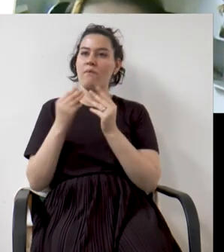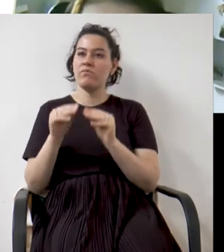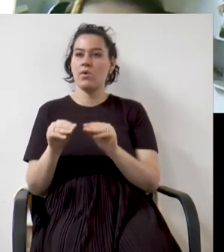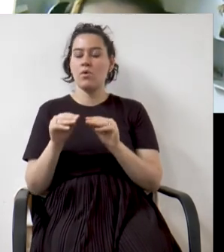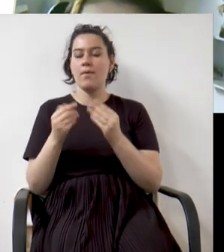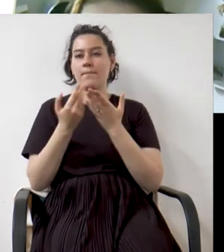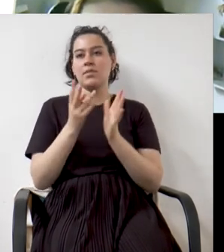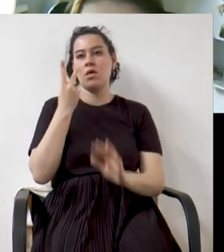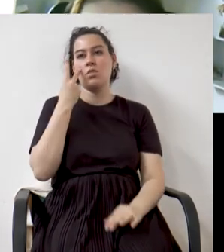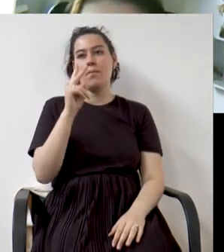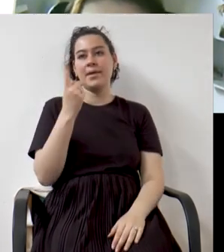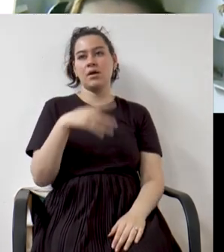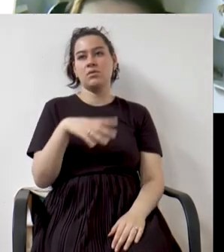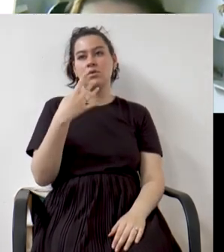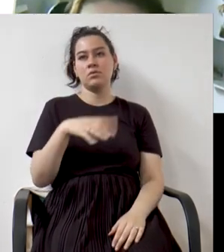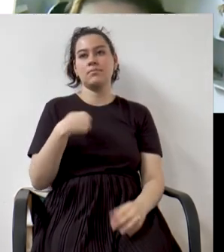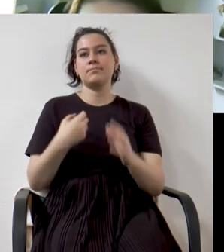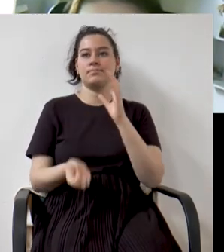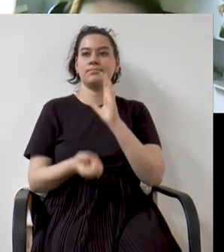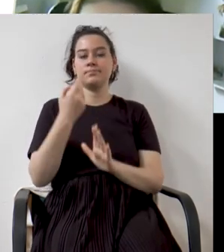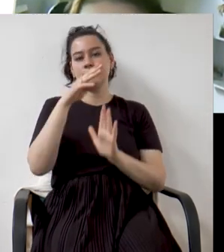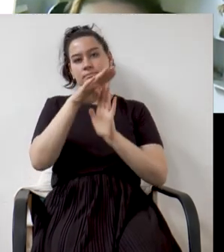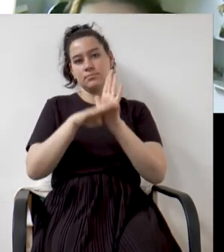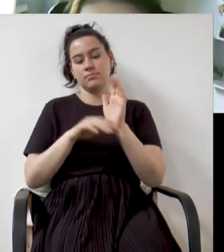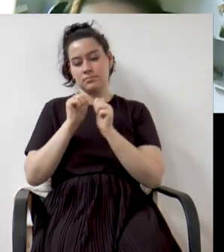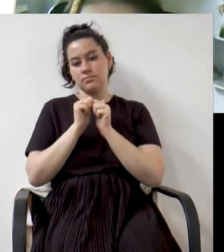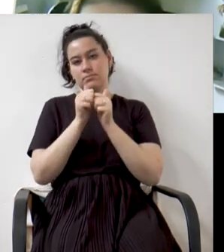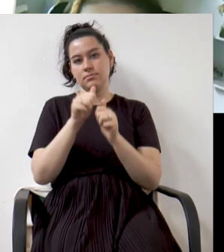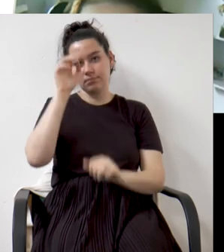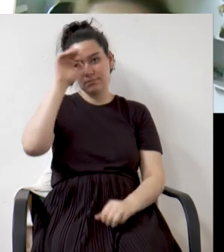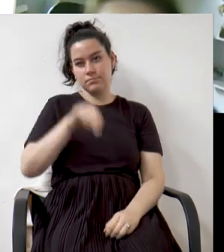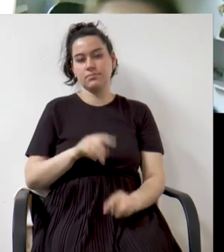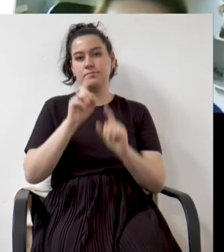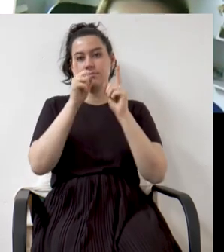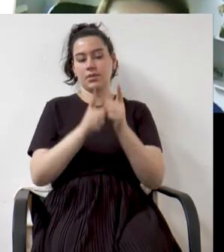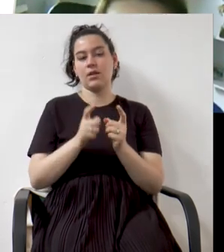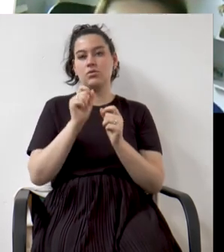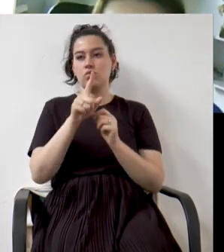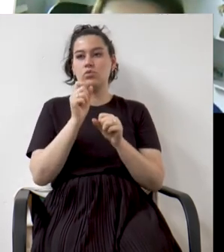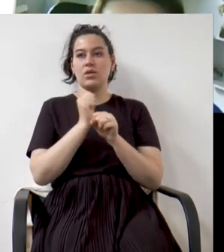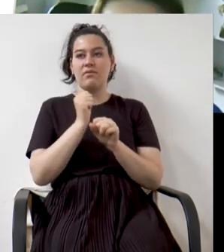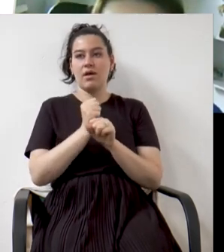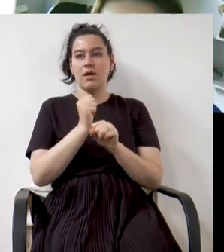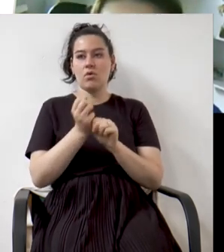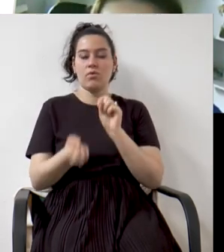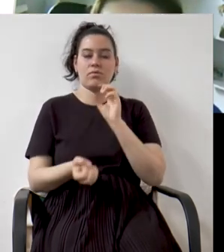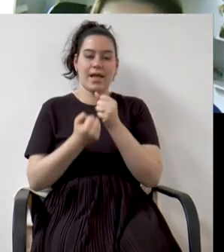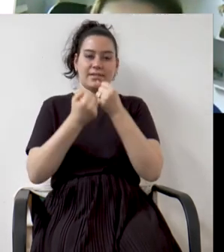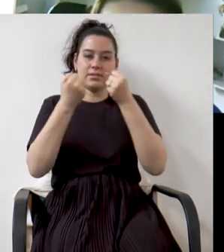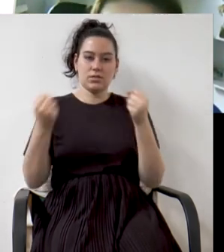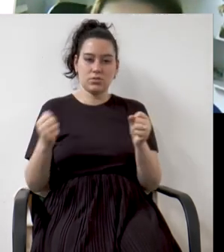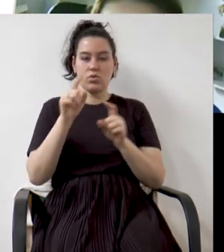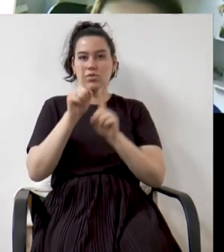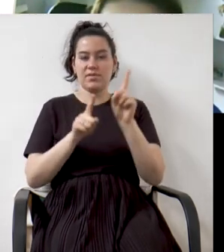el 2014, que se creó el programa conjunto ANEPU del AR, tenían como función la extensión universitaria, y bueno,